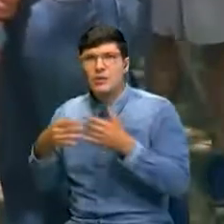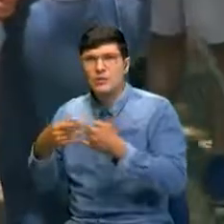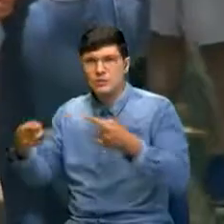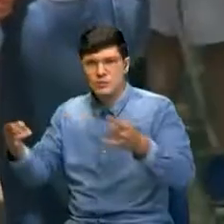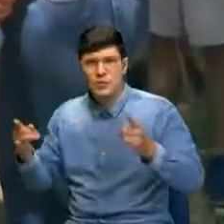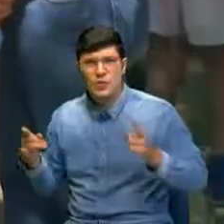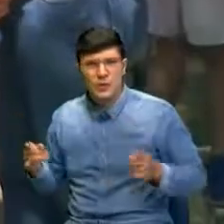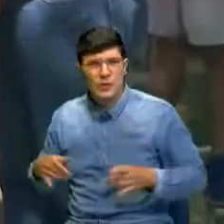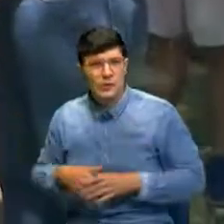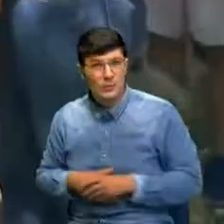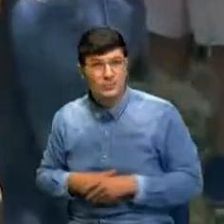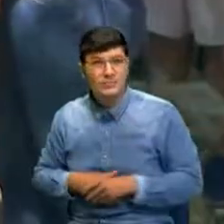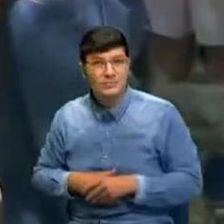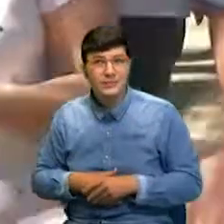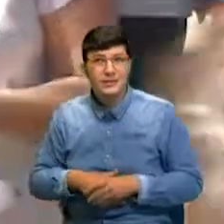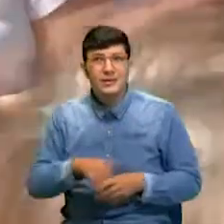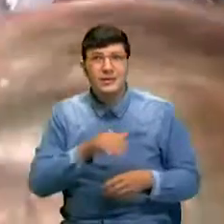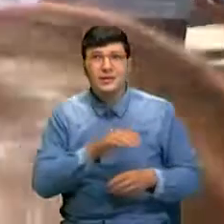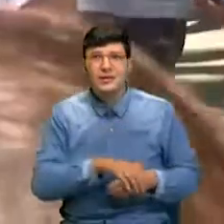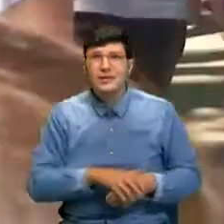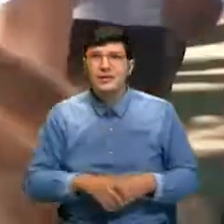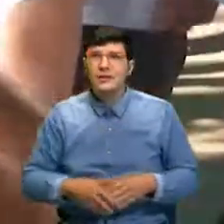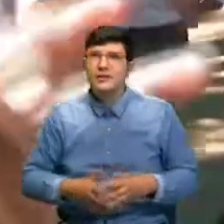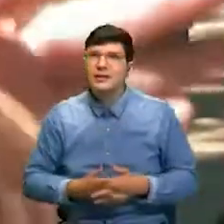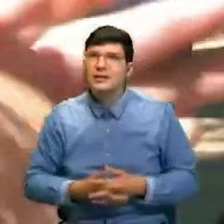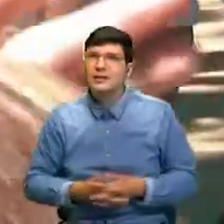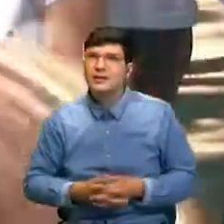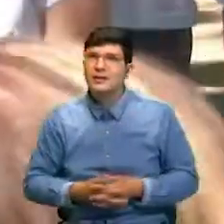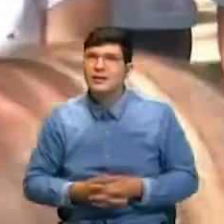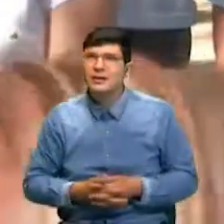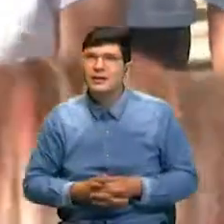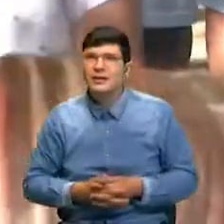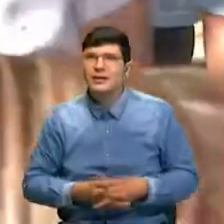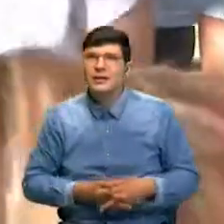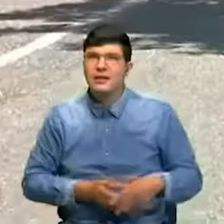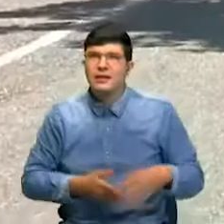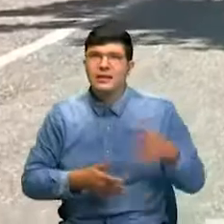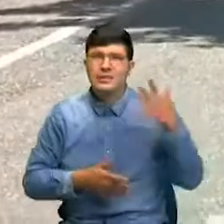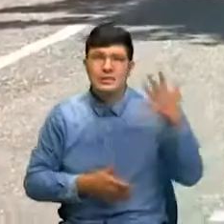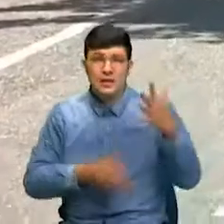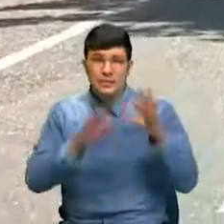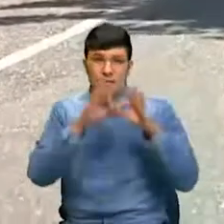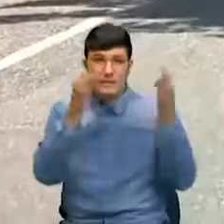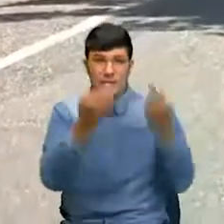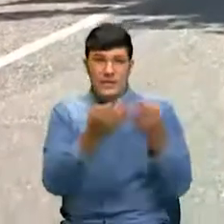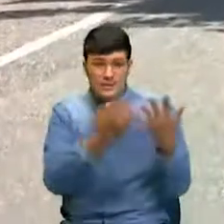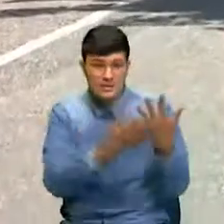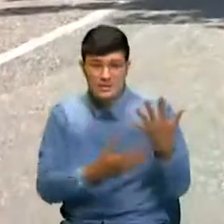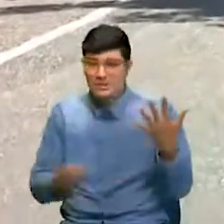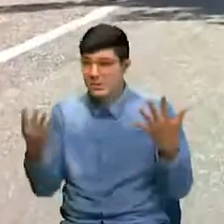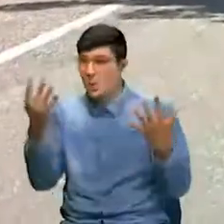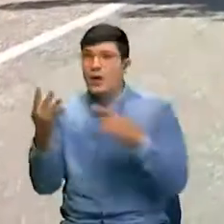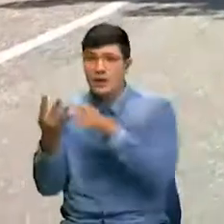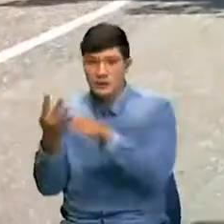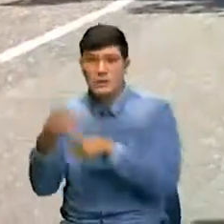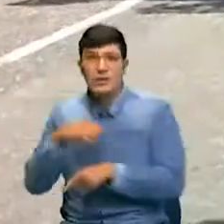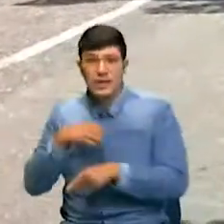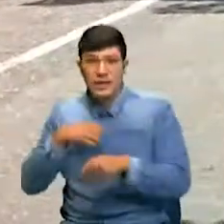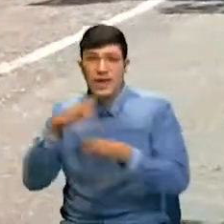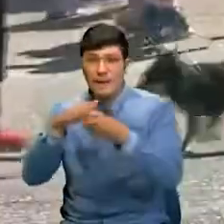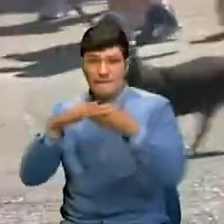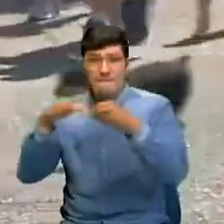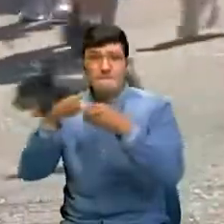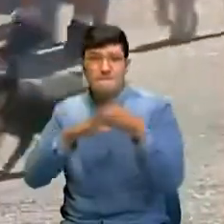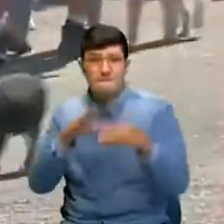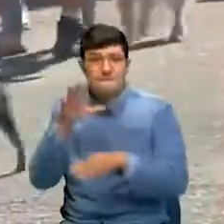En Bucaramanga, 4 de 5 familias tienen una mascota. Esta cifra llevó a la personería y al Consejo a aprobar un proyecto que